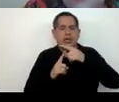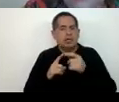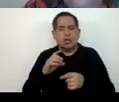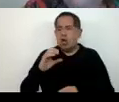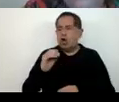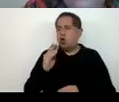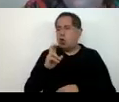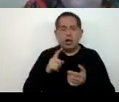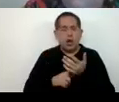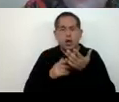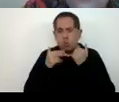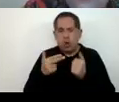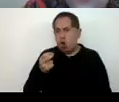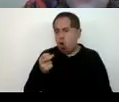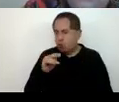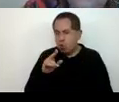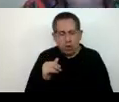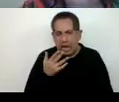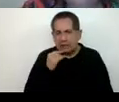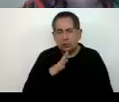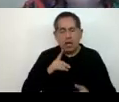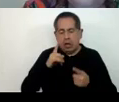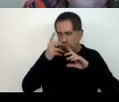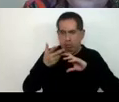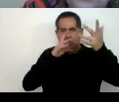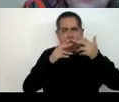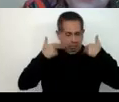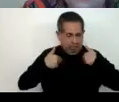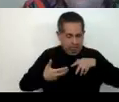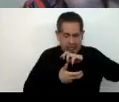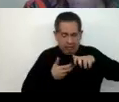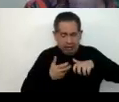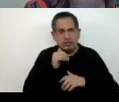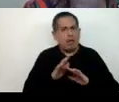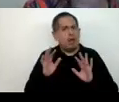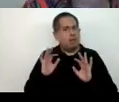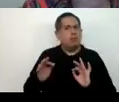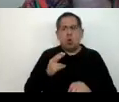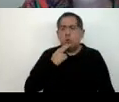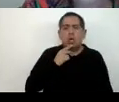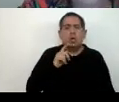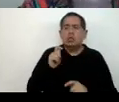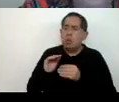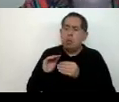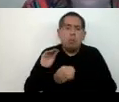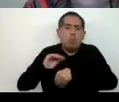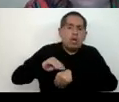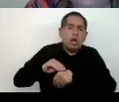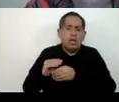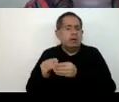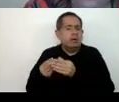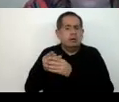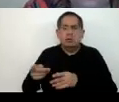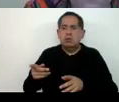hormonales, que no tiene ningún efecto adverso y que lo único que se necesita pues es que la paciente